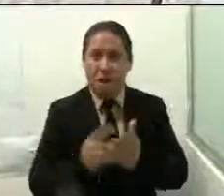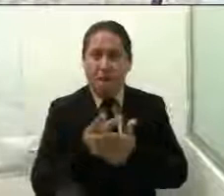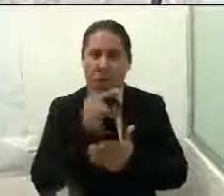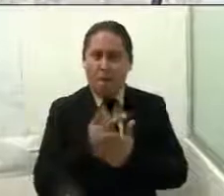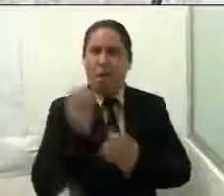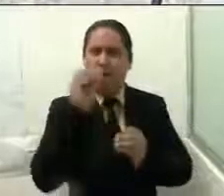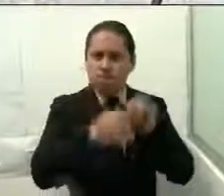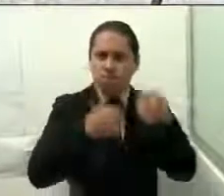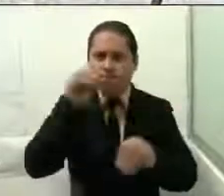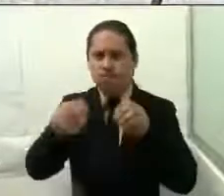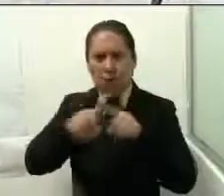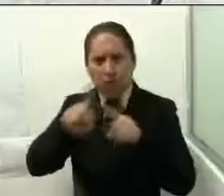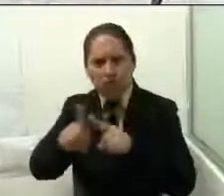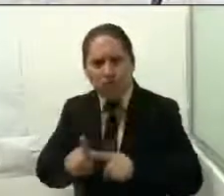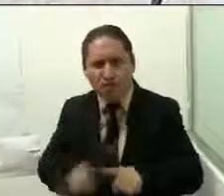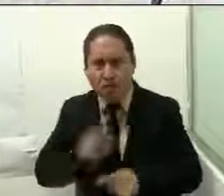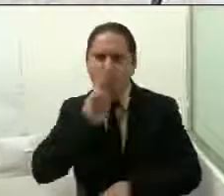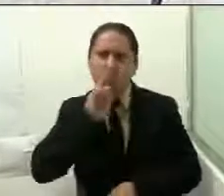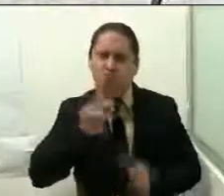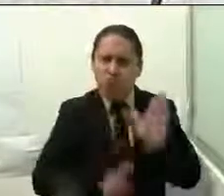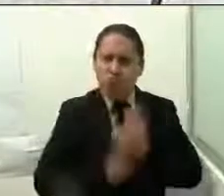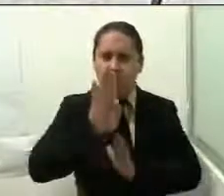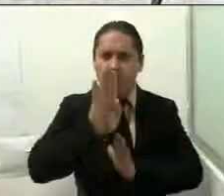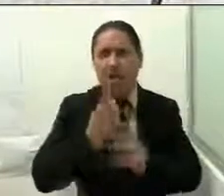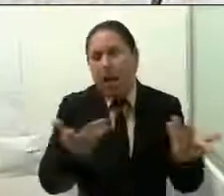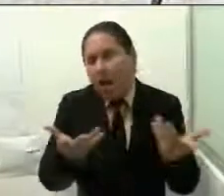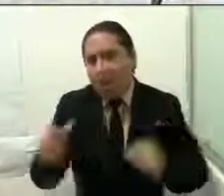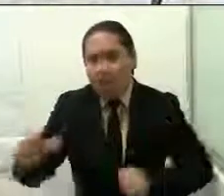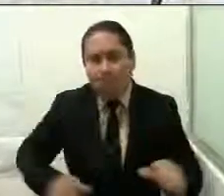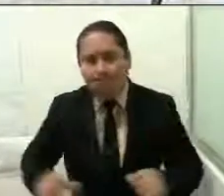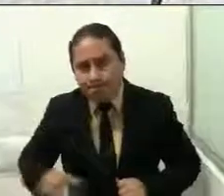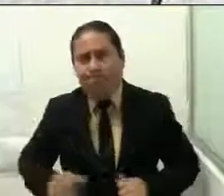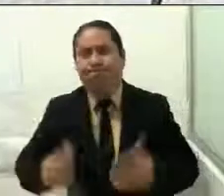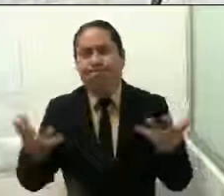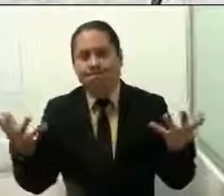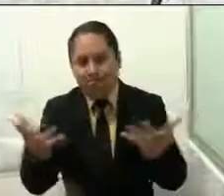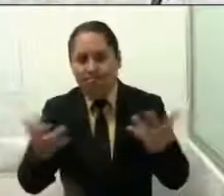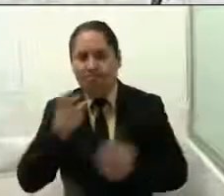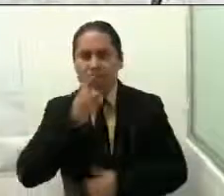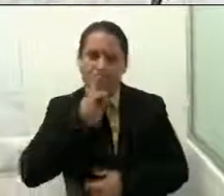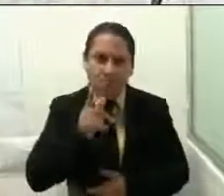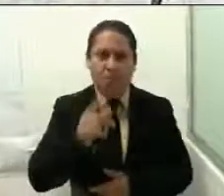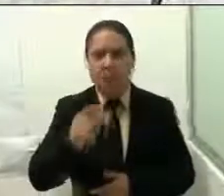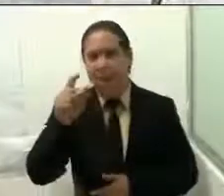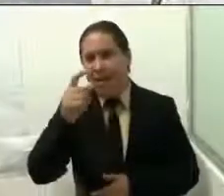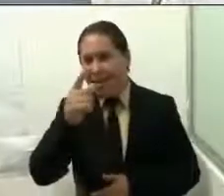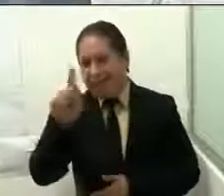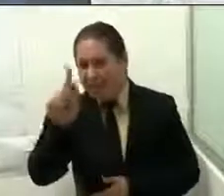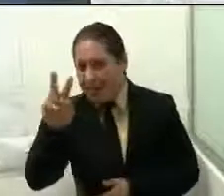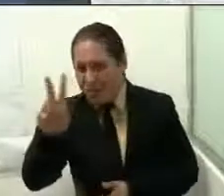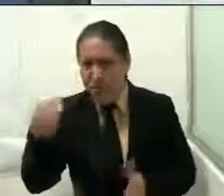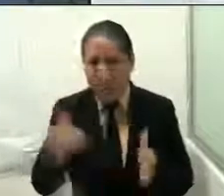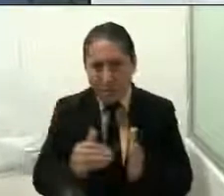variedades mejoradas para rehabilitar y renovar 61 mil 226 hectáreas